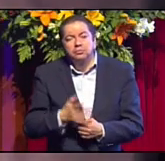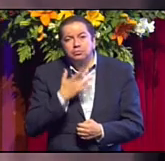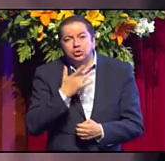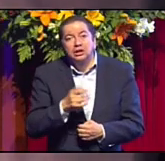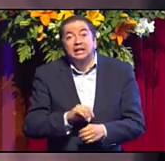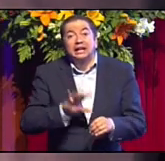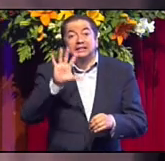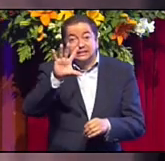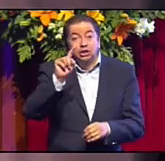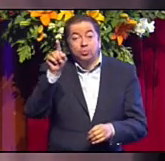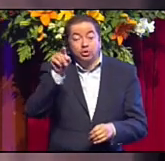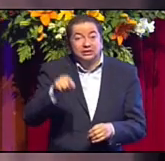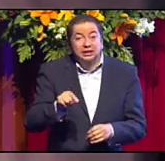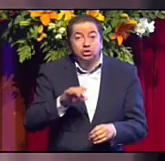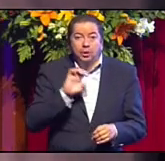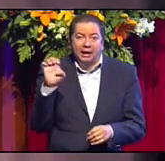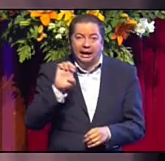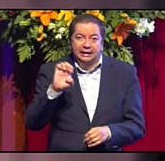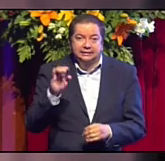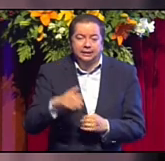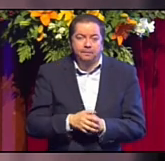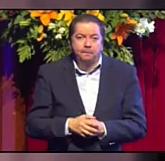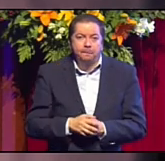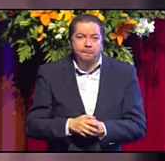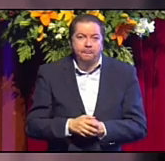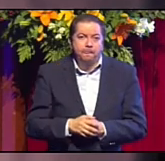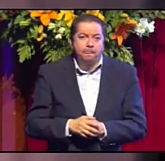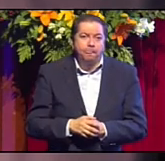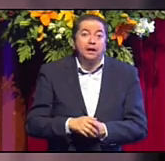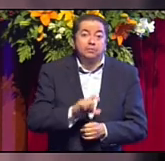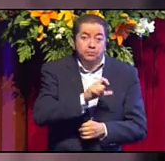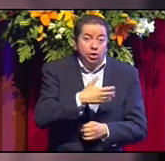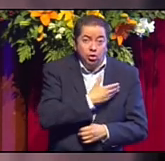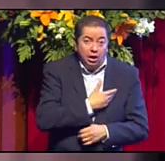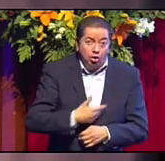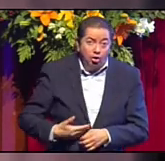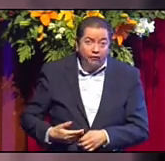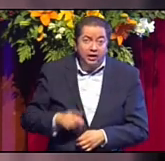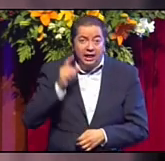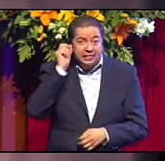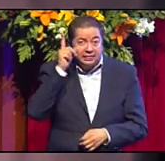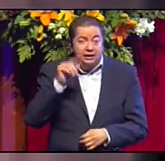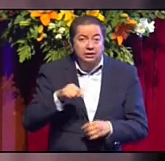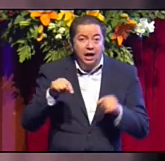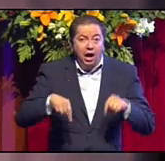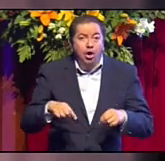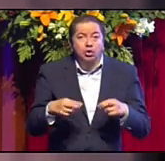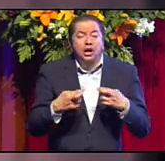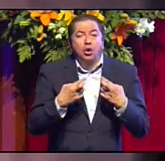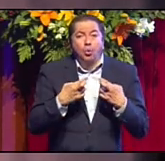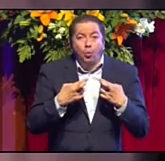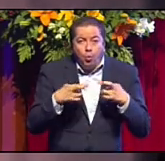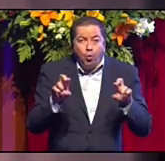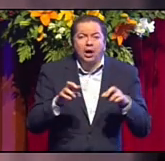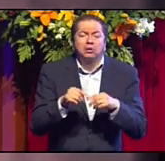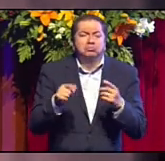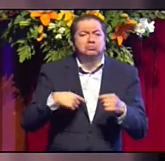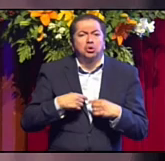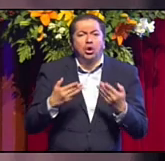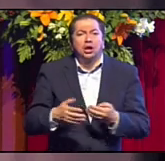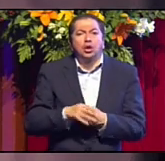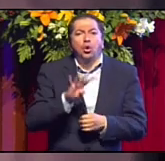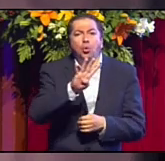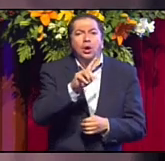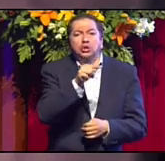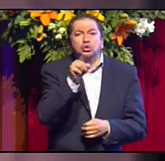es el 5% de emergencia. Pero la gobernación, bueno, la gobernadora entendió que esta oportunidad va a ser el 4% y que ella se